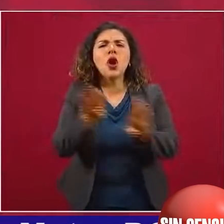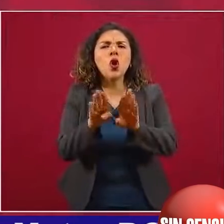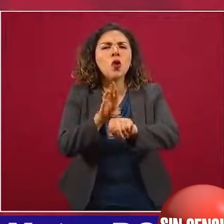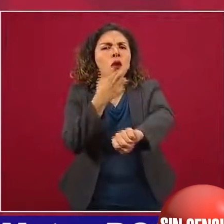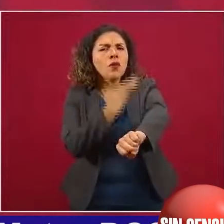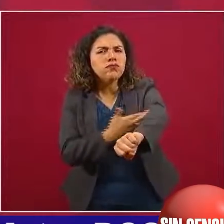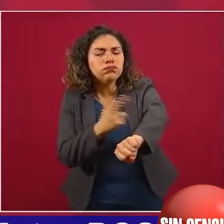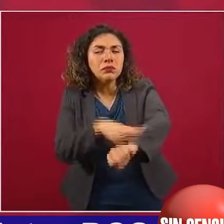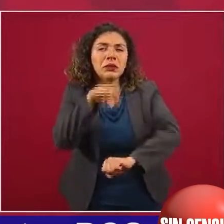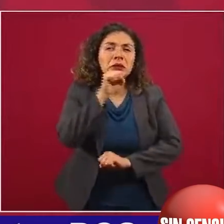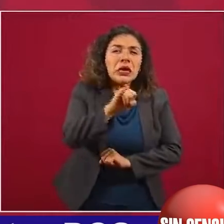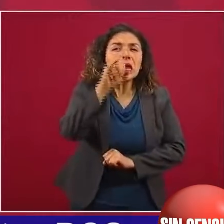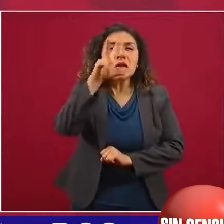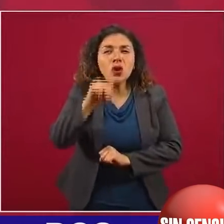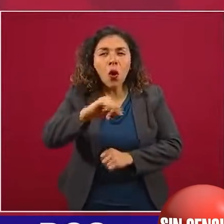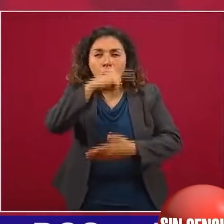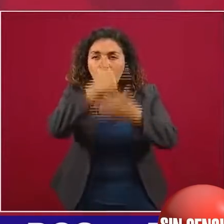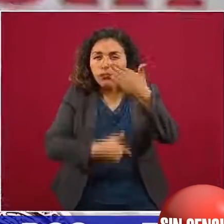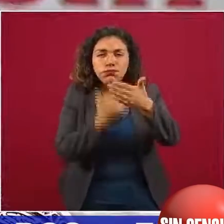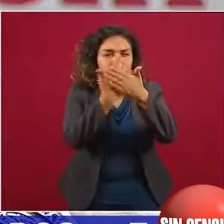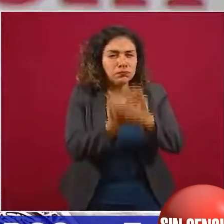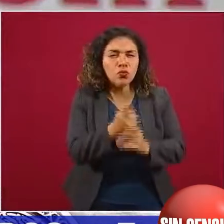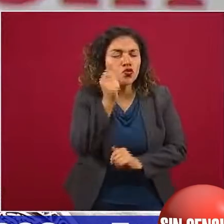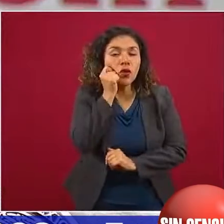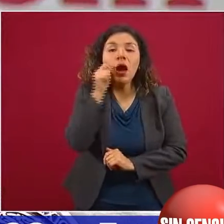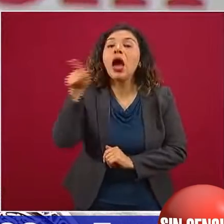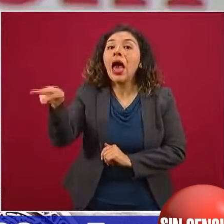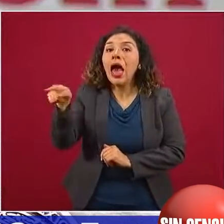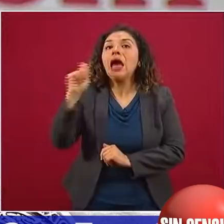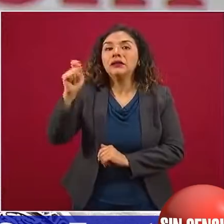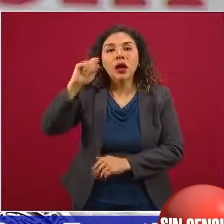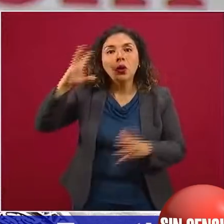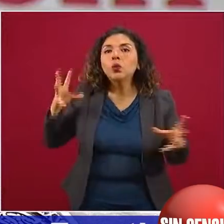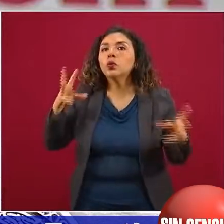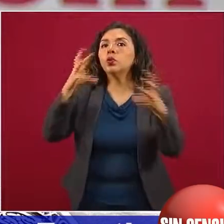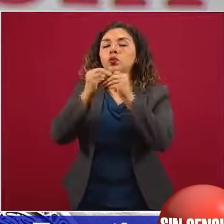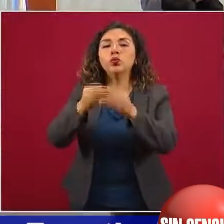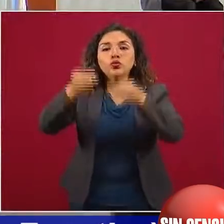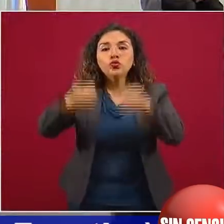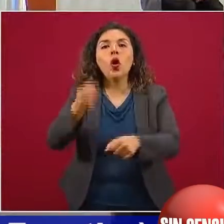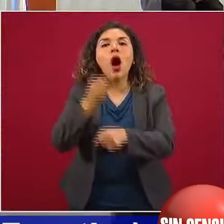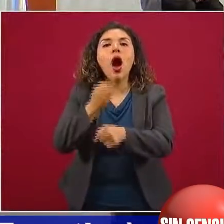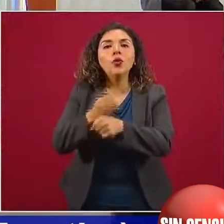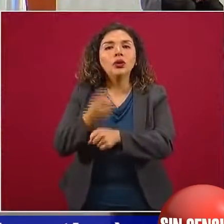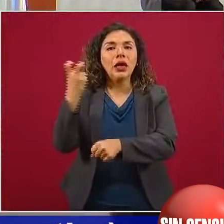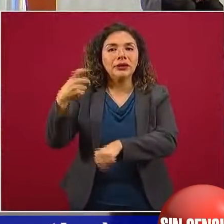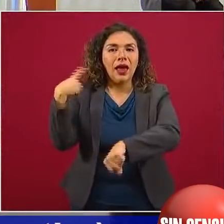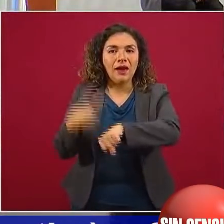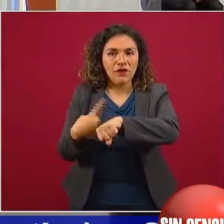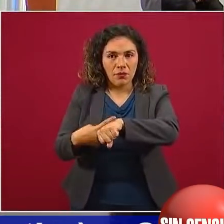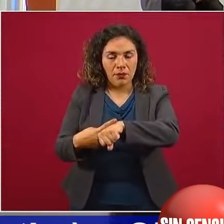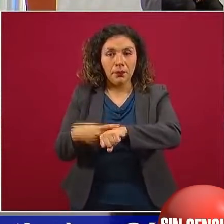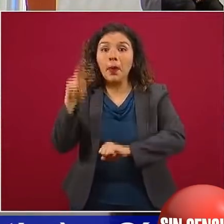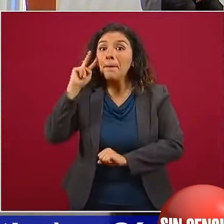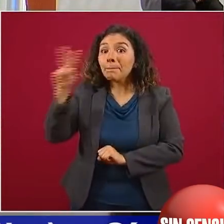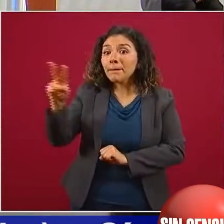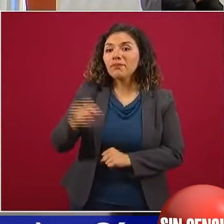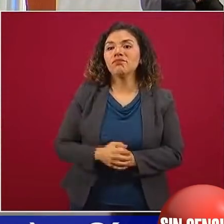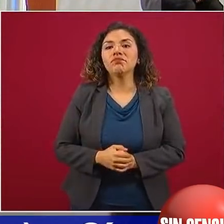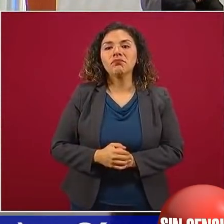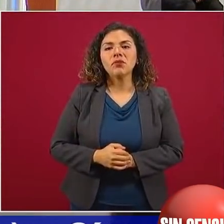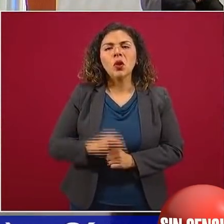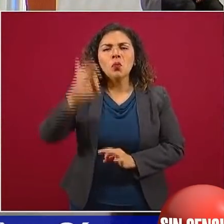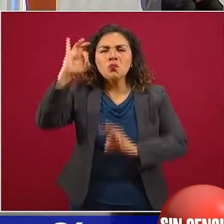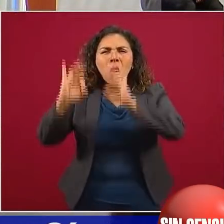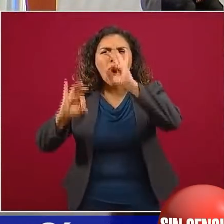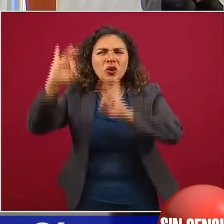de confirmación, tenemos en tiempo real la epidemia. Y si consideramos este porcentaje